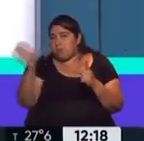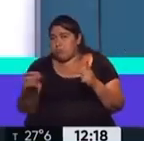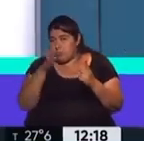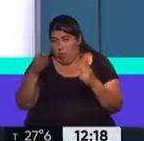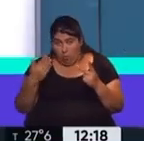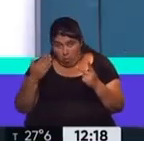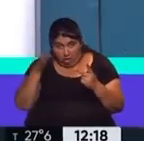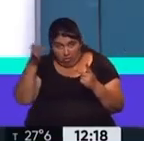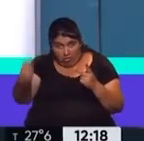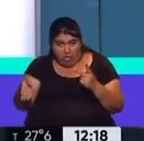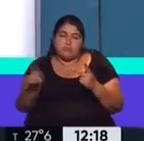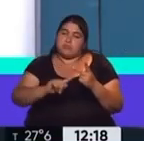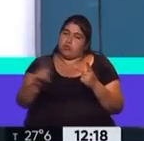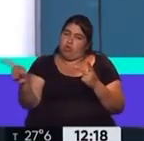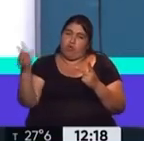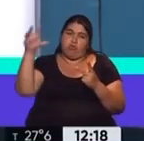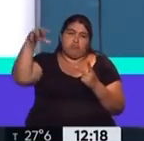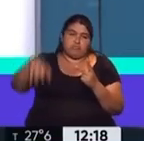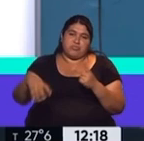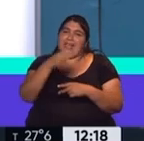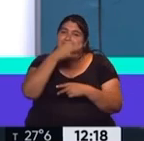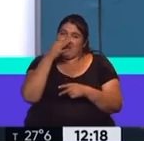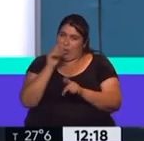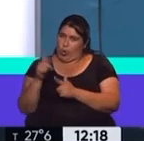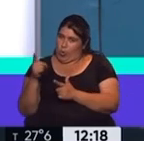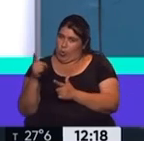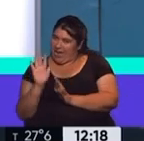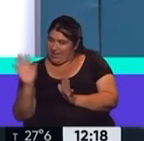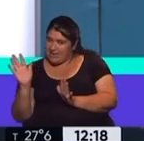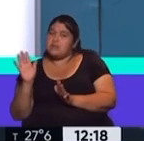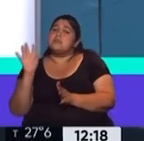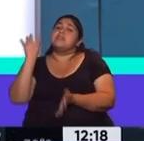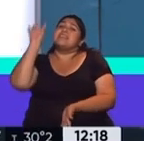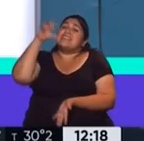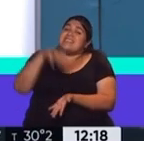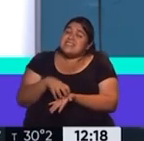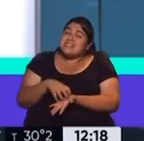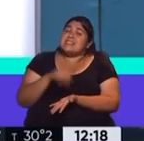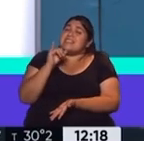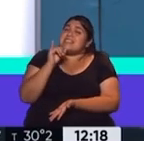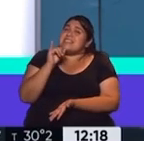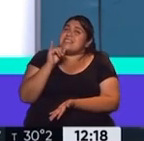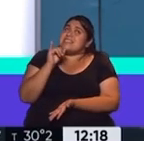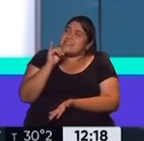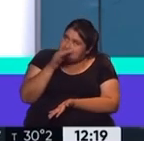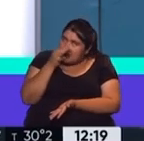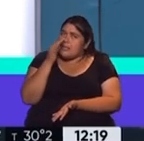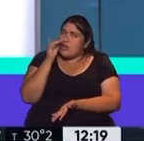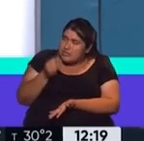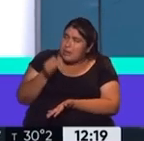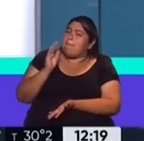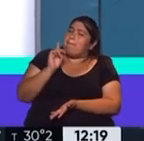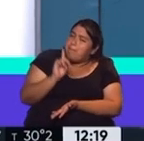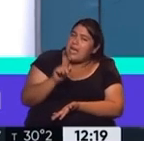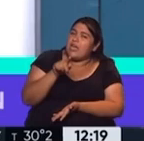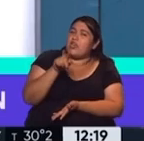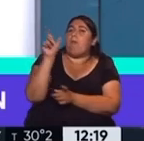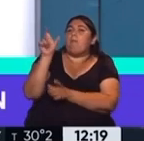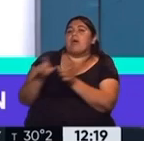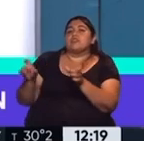el centro de testeo no tenemos tenemos si un centro de testeo para éste y el